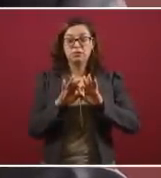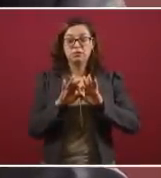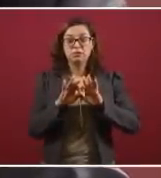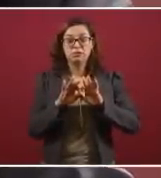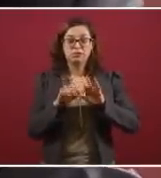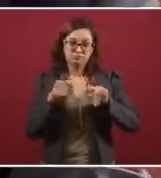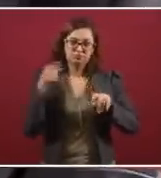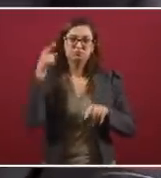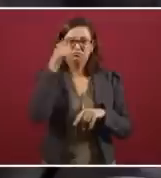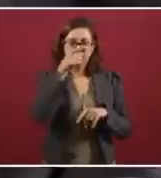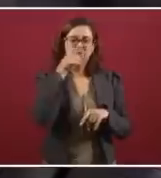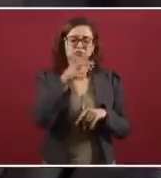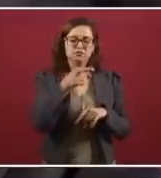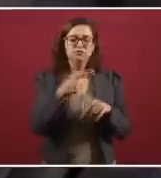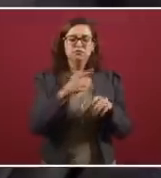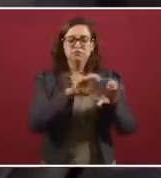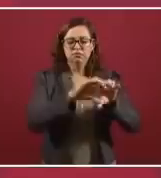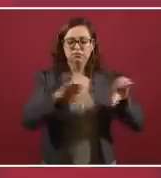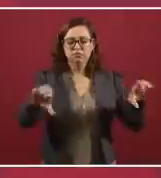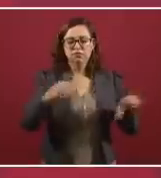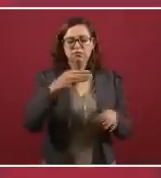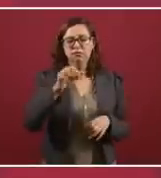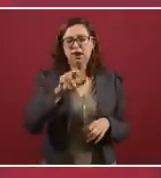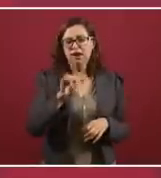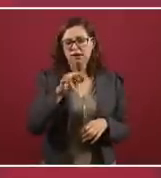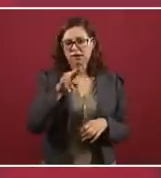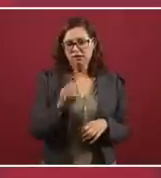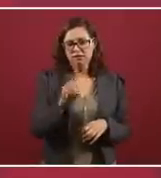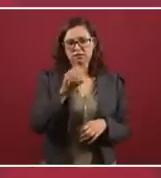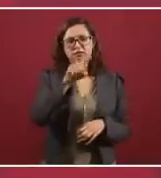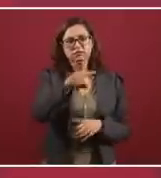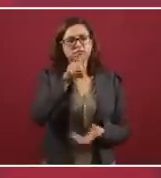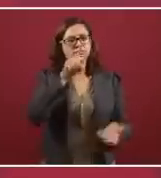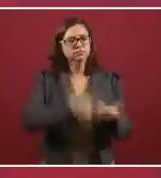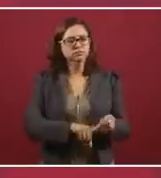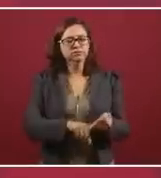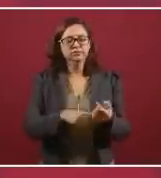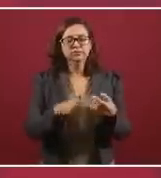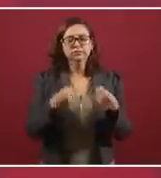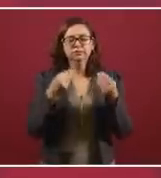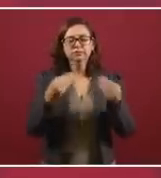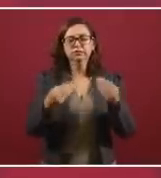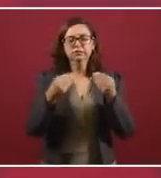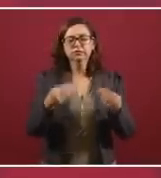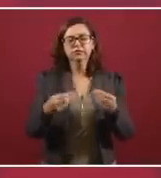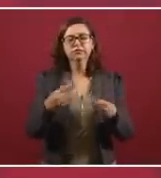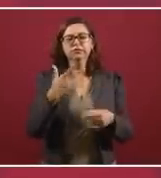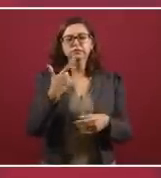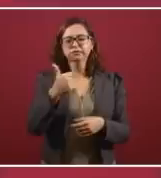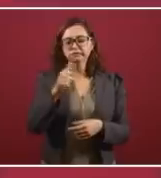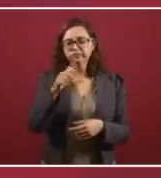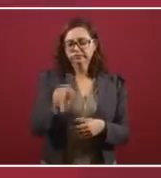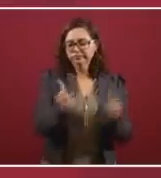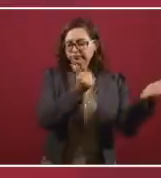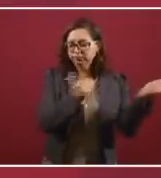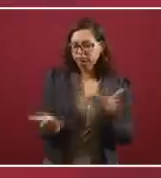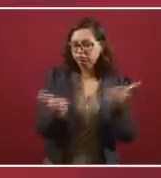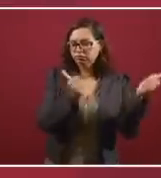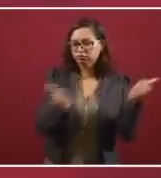importante en cuanto a cantidad de gas que puede transportar. Ya está